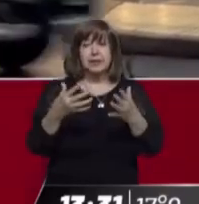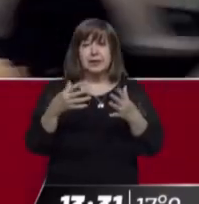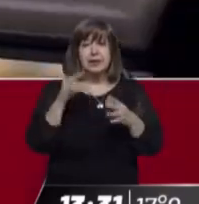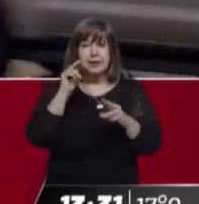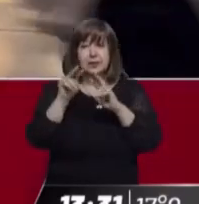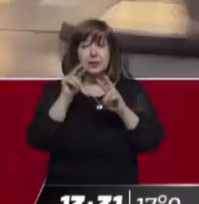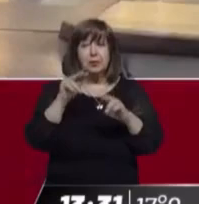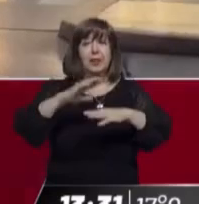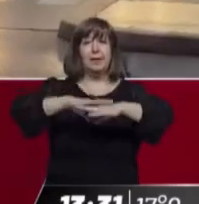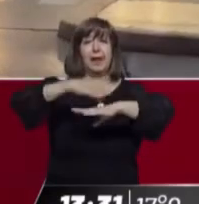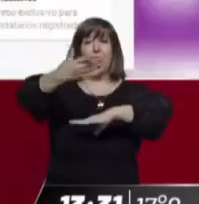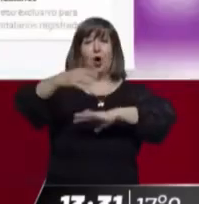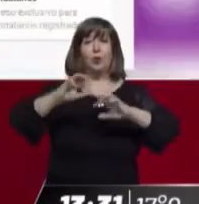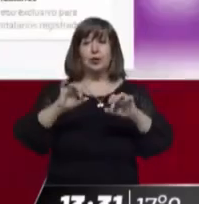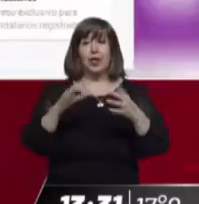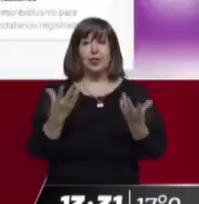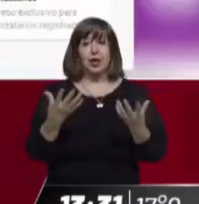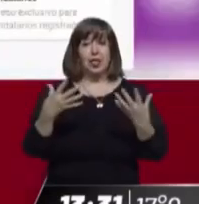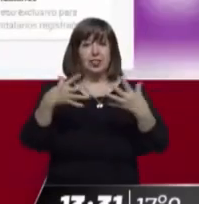ver